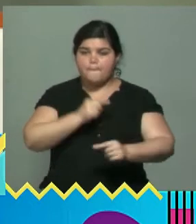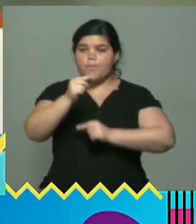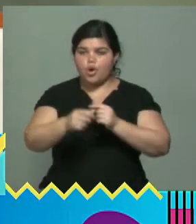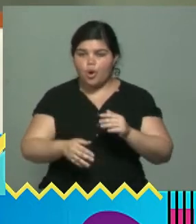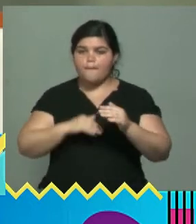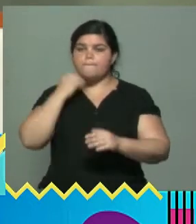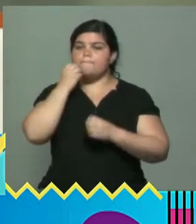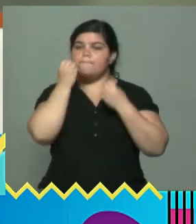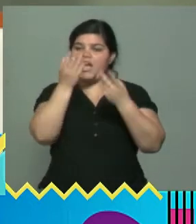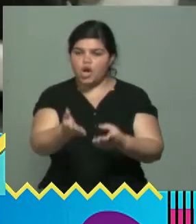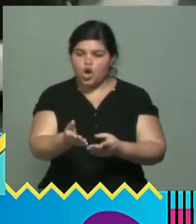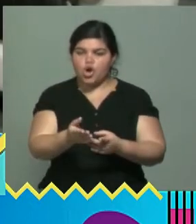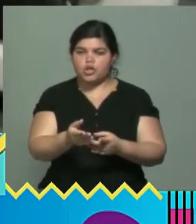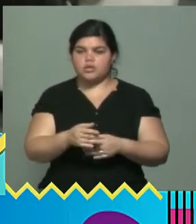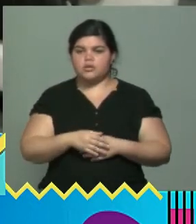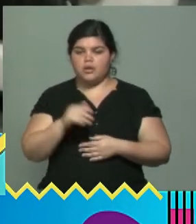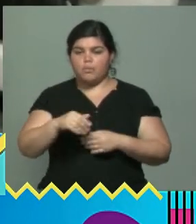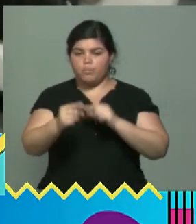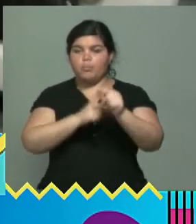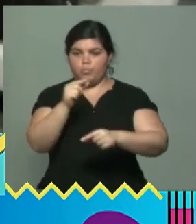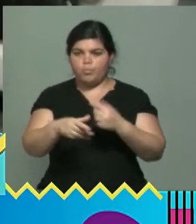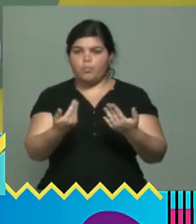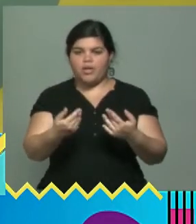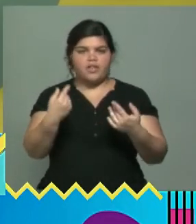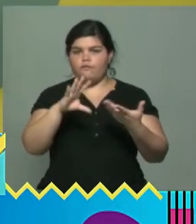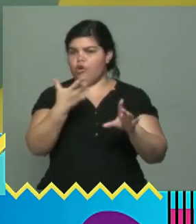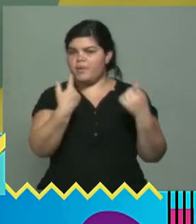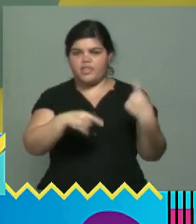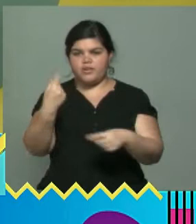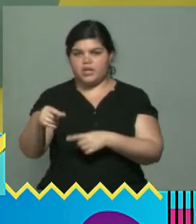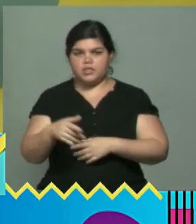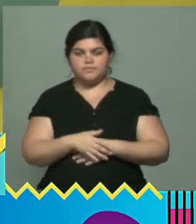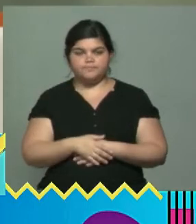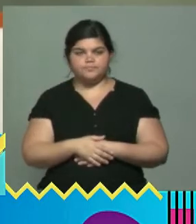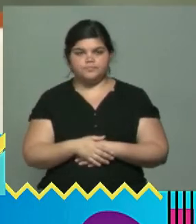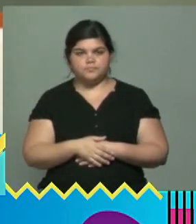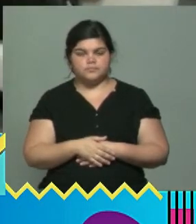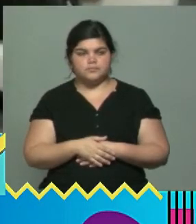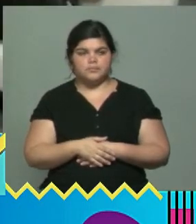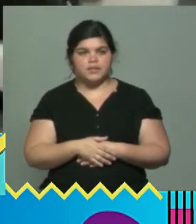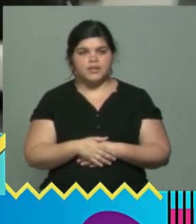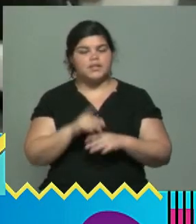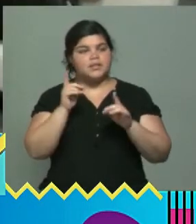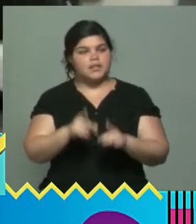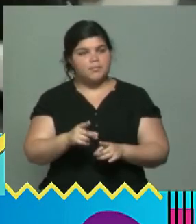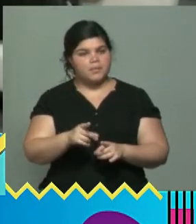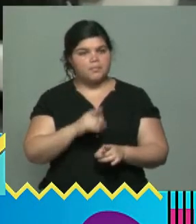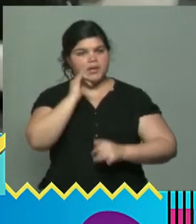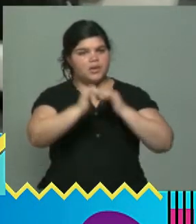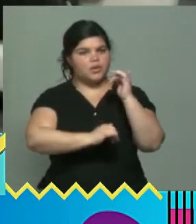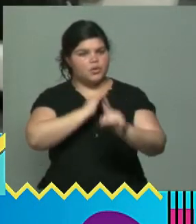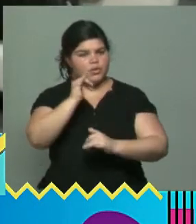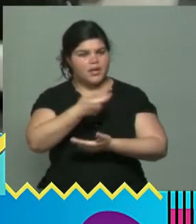sus habilidades y superando sus traumas de diversas maneras. Silvina, para poder ir también dimensionando un poco